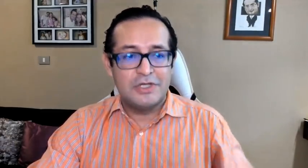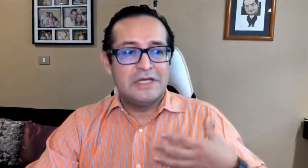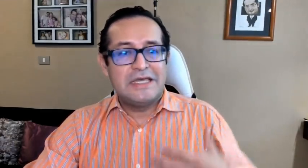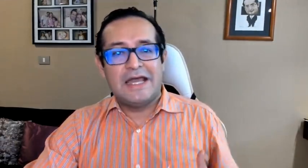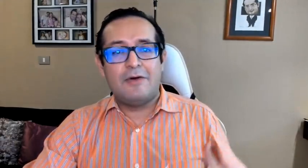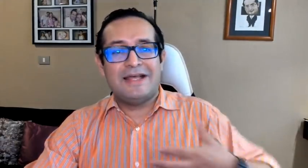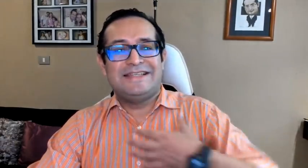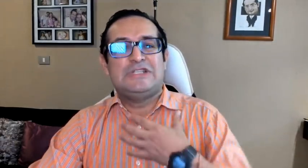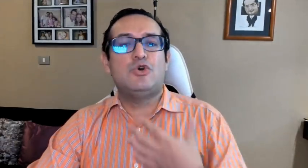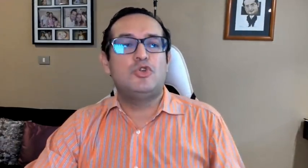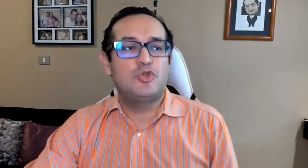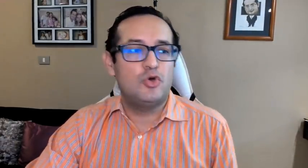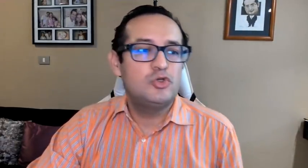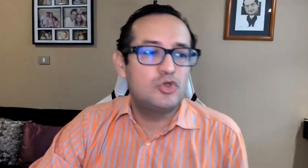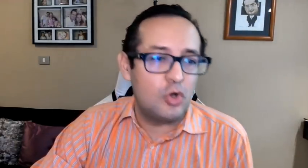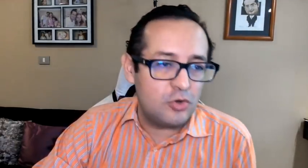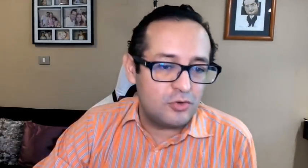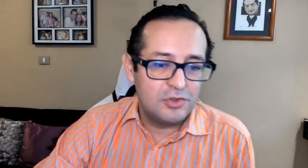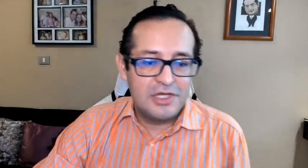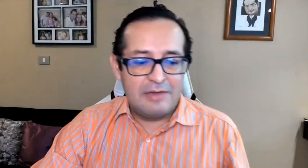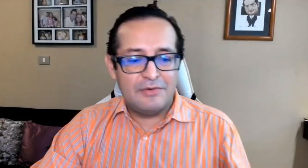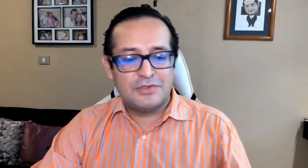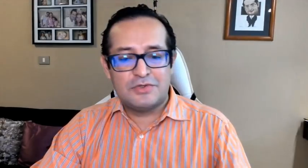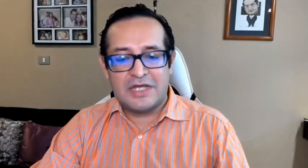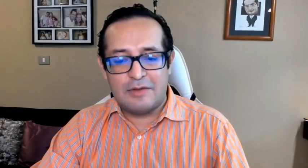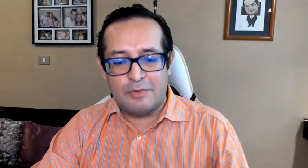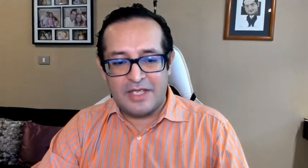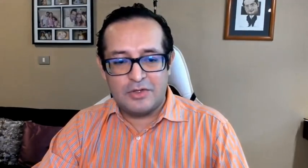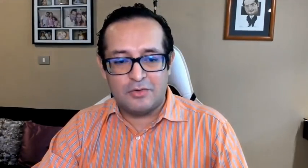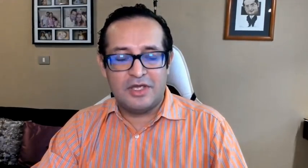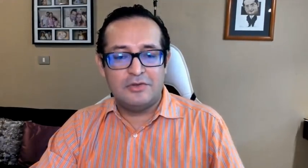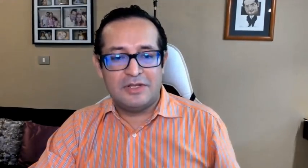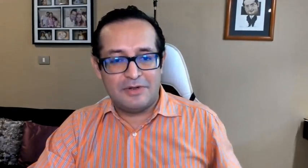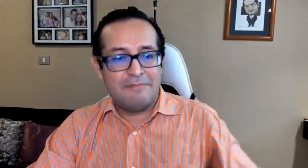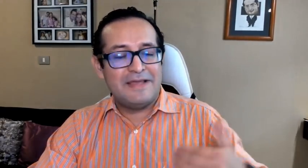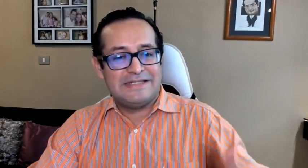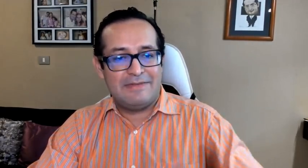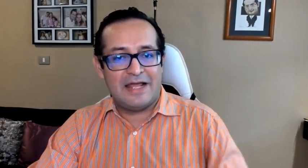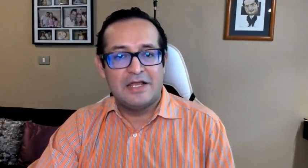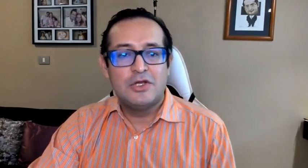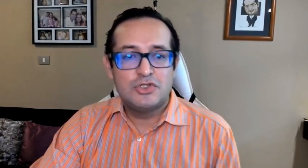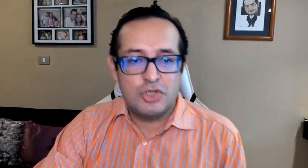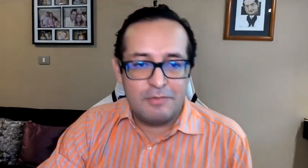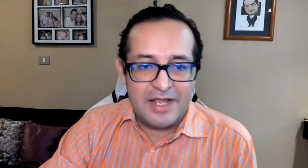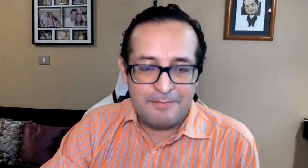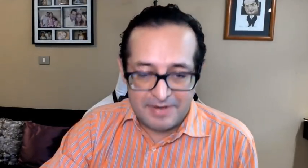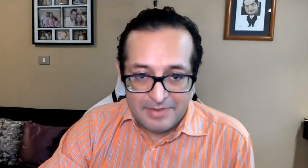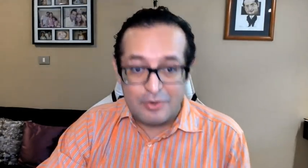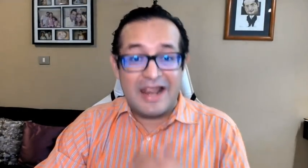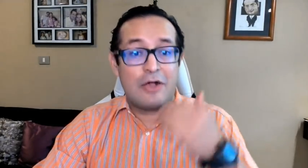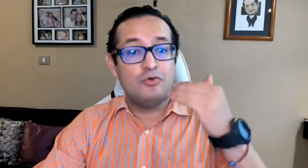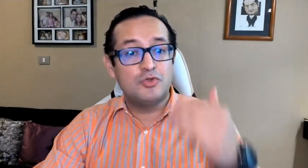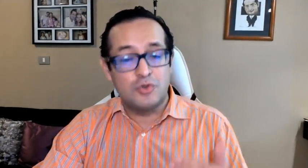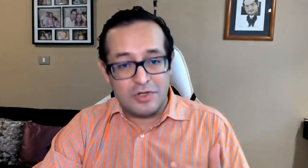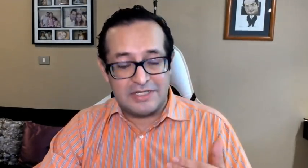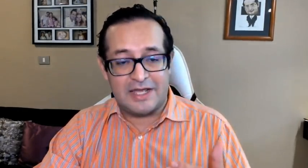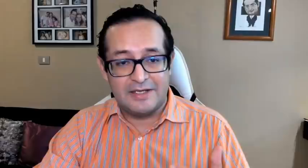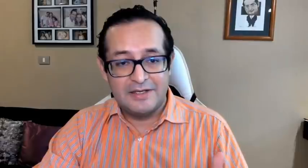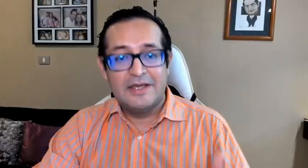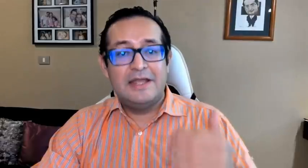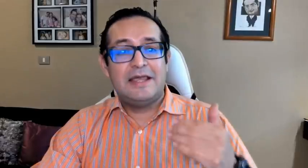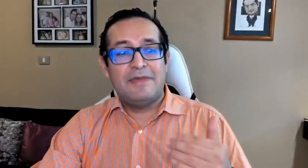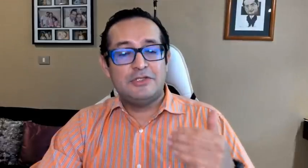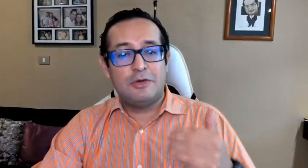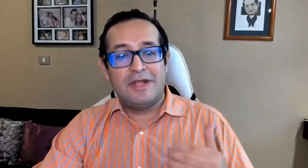y ahora sí soltó todo y vamos a escuchar al momento en donde bueno empieza a hablar sobre primero la consulta